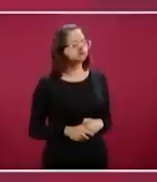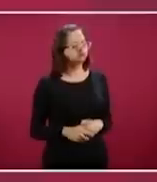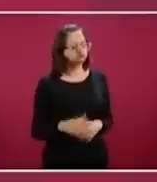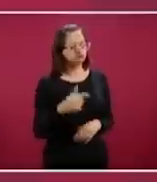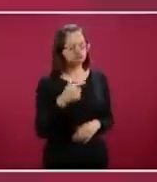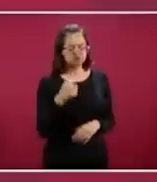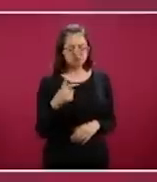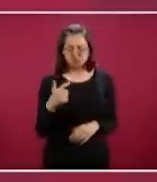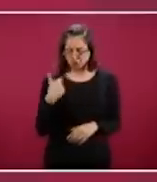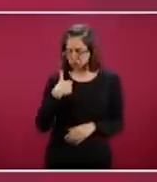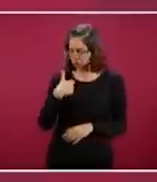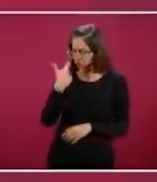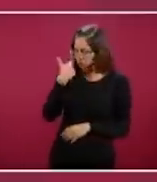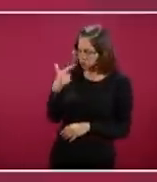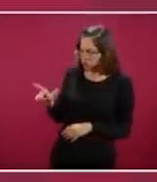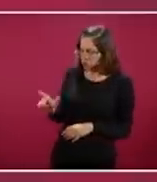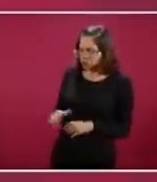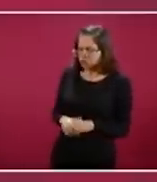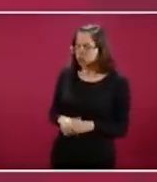no quiero eso.